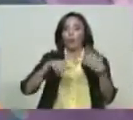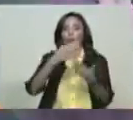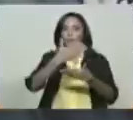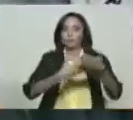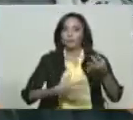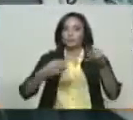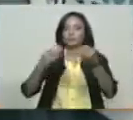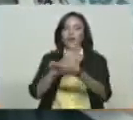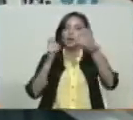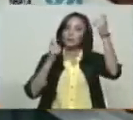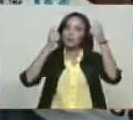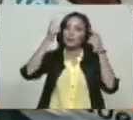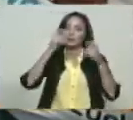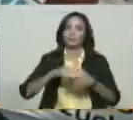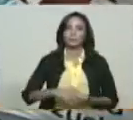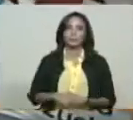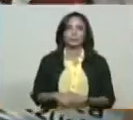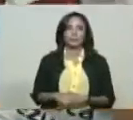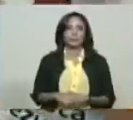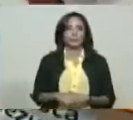Hugo Chávez.